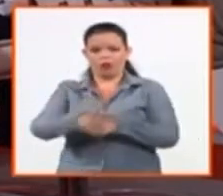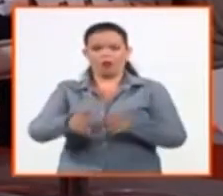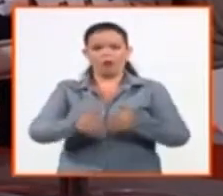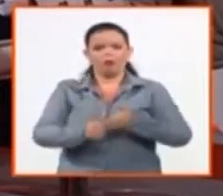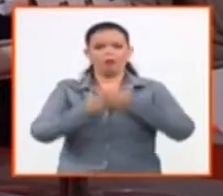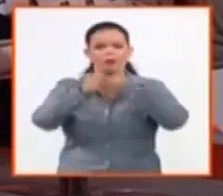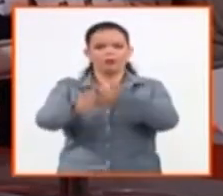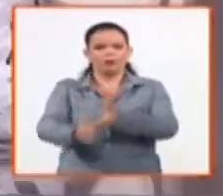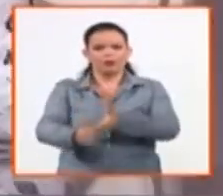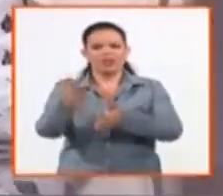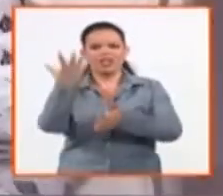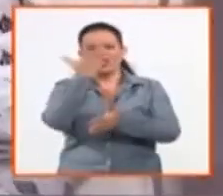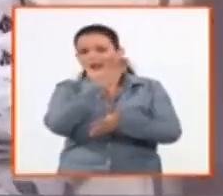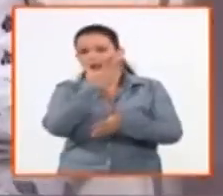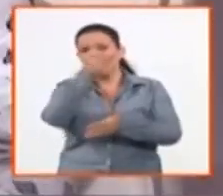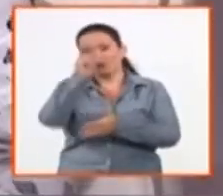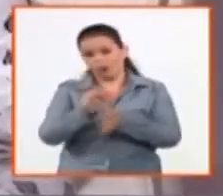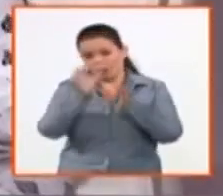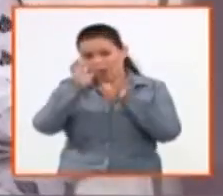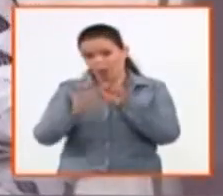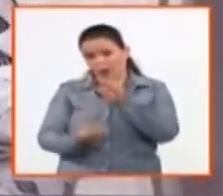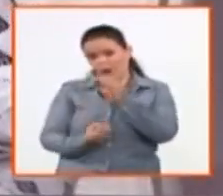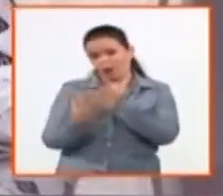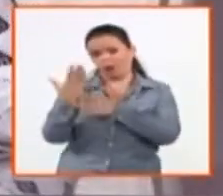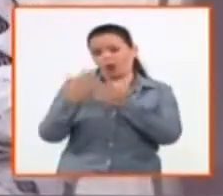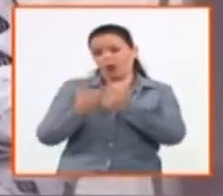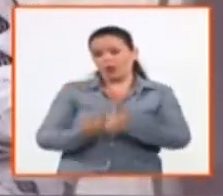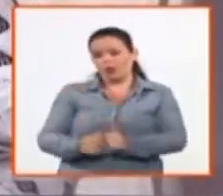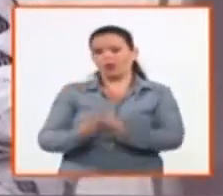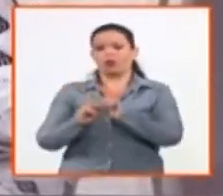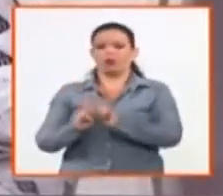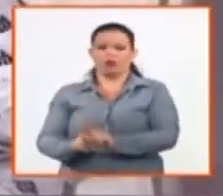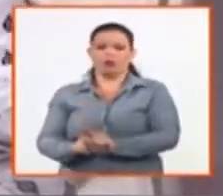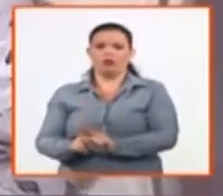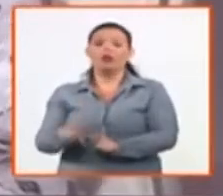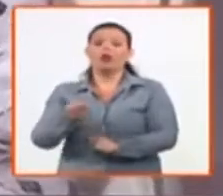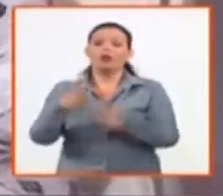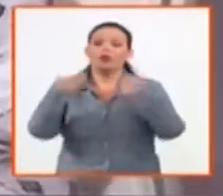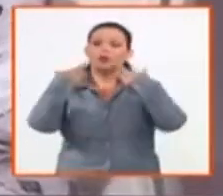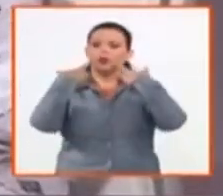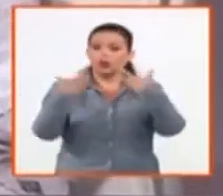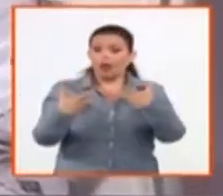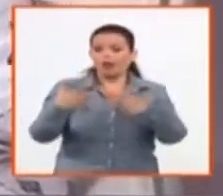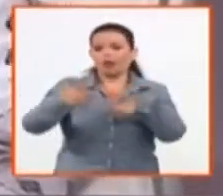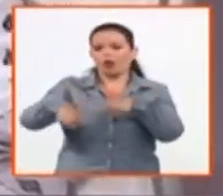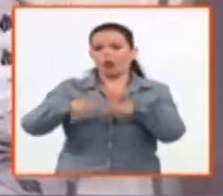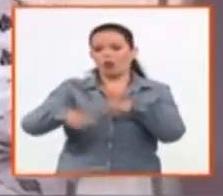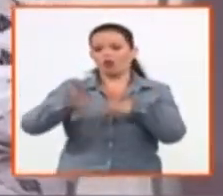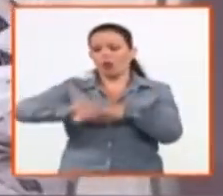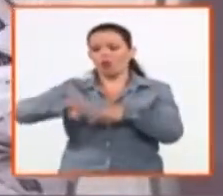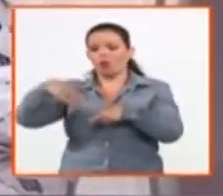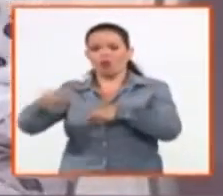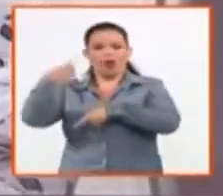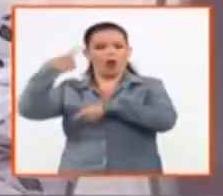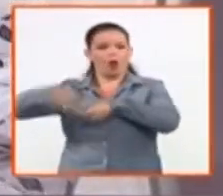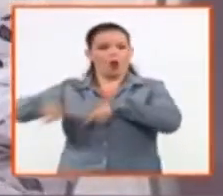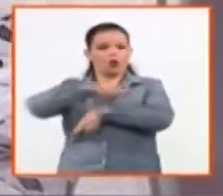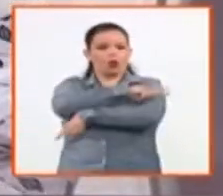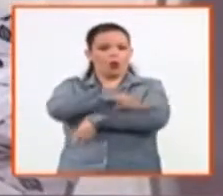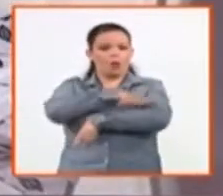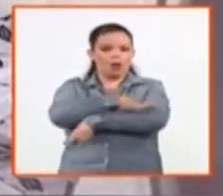del que lo fundó, pero este Frente Nacional, y esto es muy importante, por eso yo decía lo externo, tiene vínculos con los que